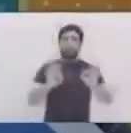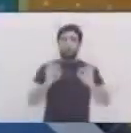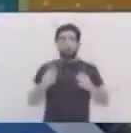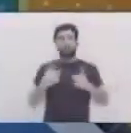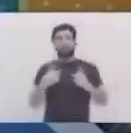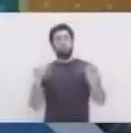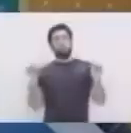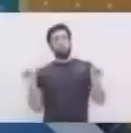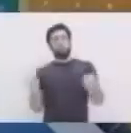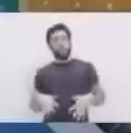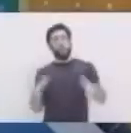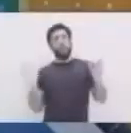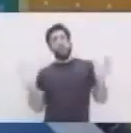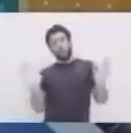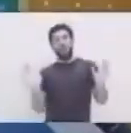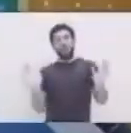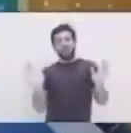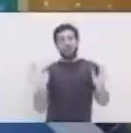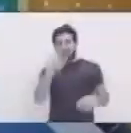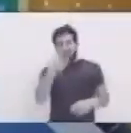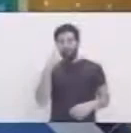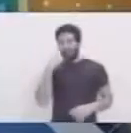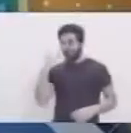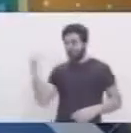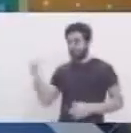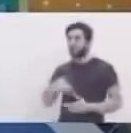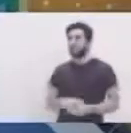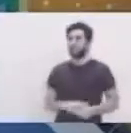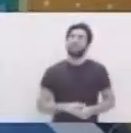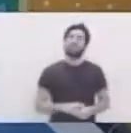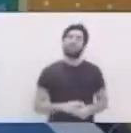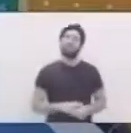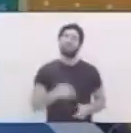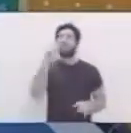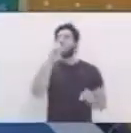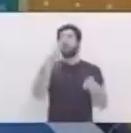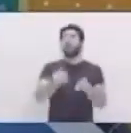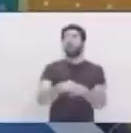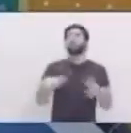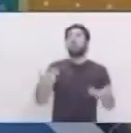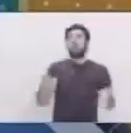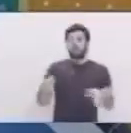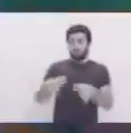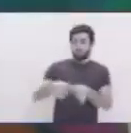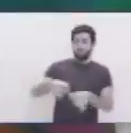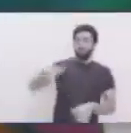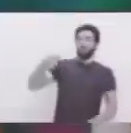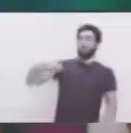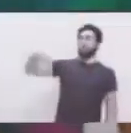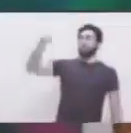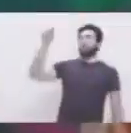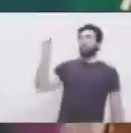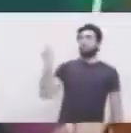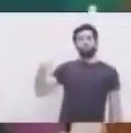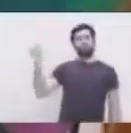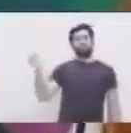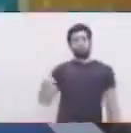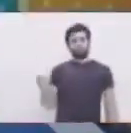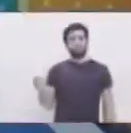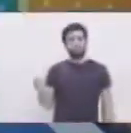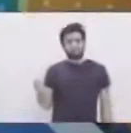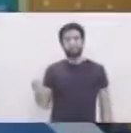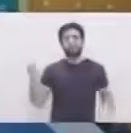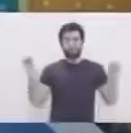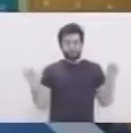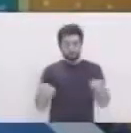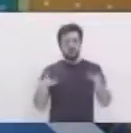Sí, excelente. Perfecto. Muy bien, también un mago tiene una... Una varita mágica. ¡Excelente! Una